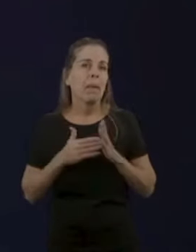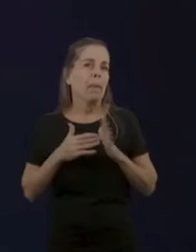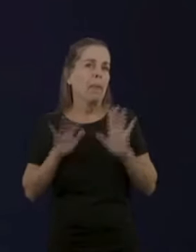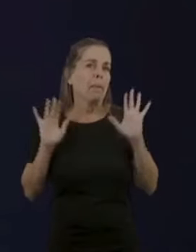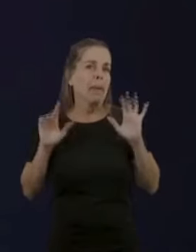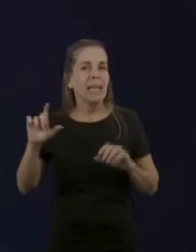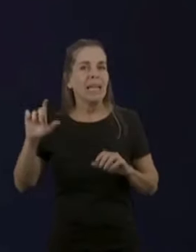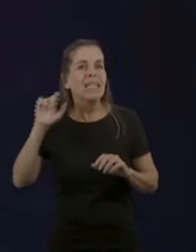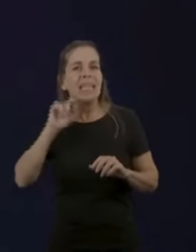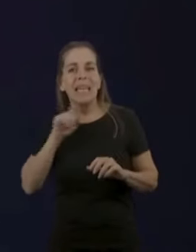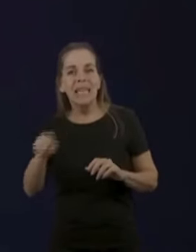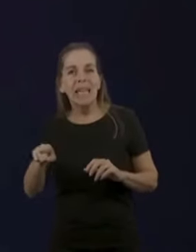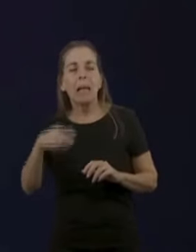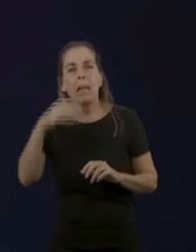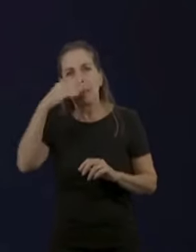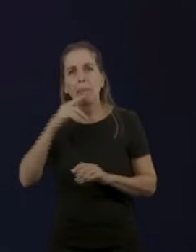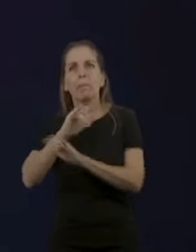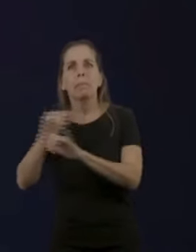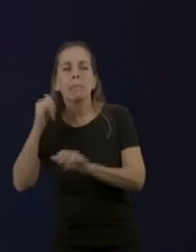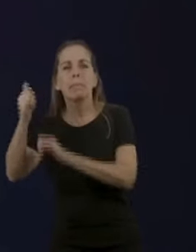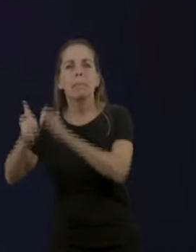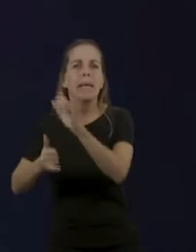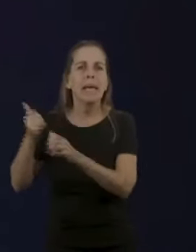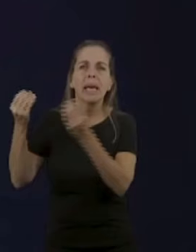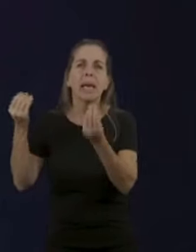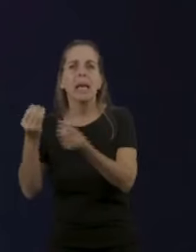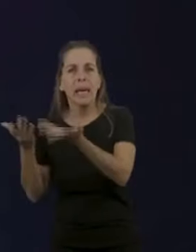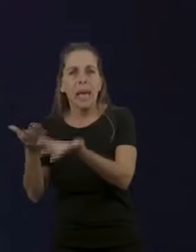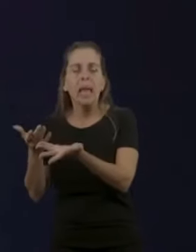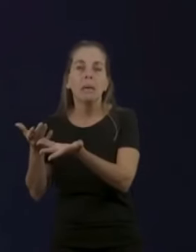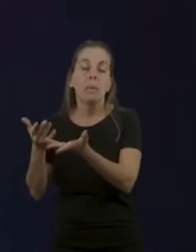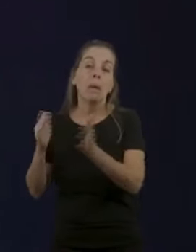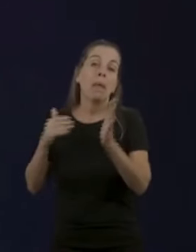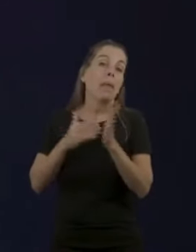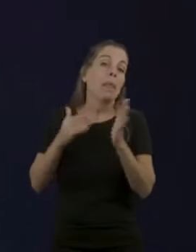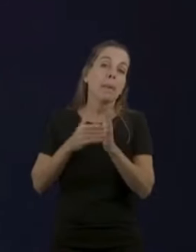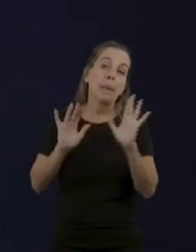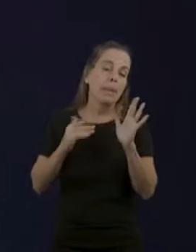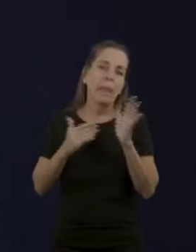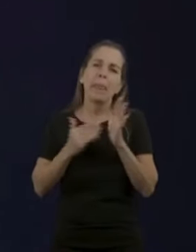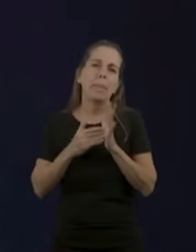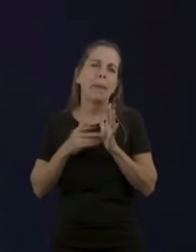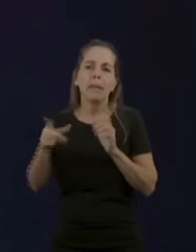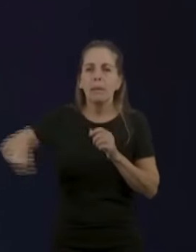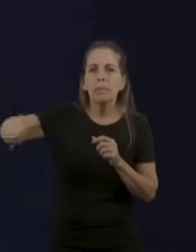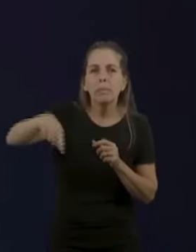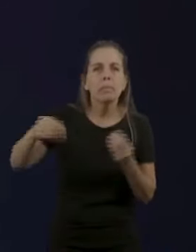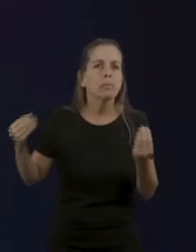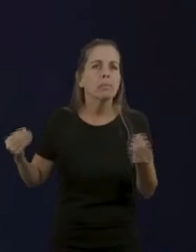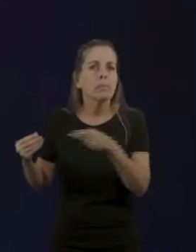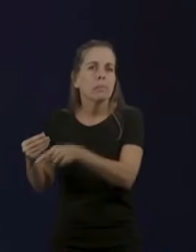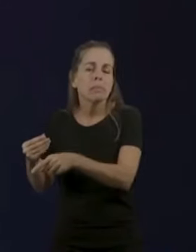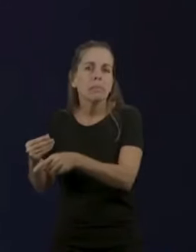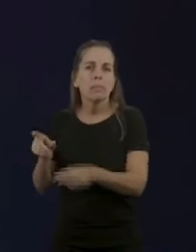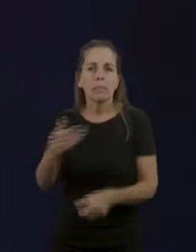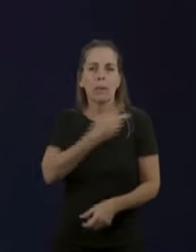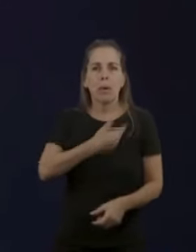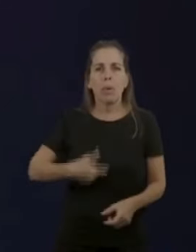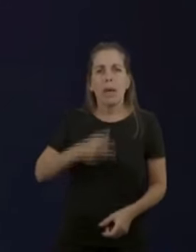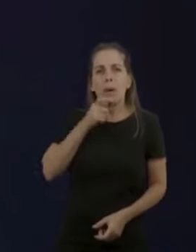es la respuesta que pretenden no sé entiendo que de acuerdo a cómo sea la la respuesta que esperan